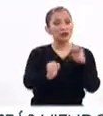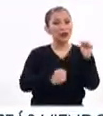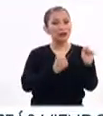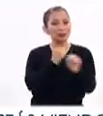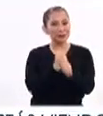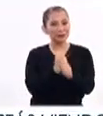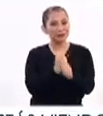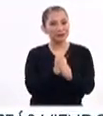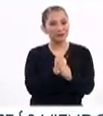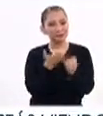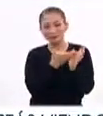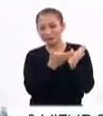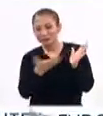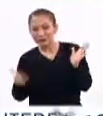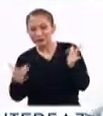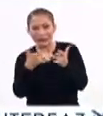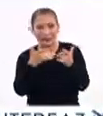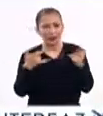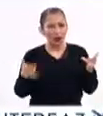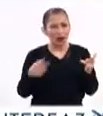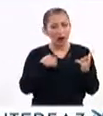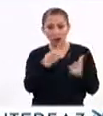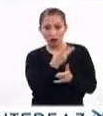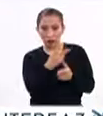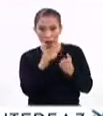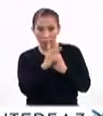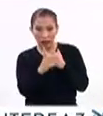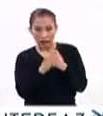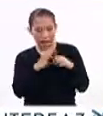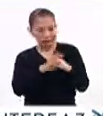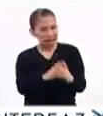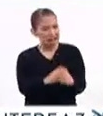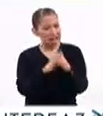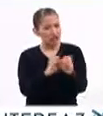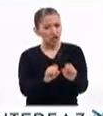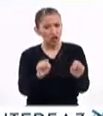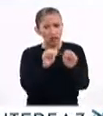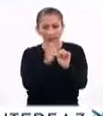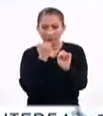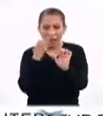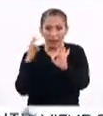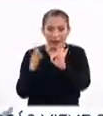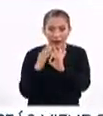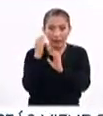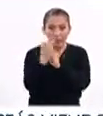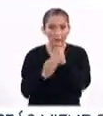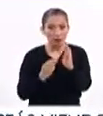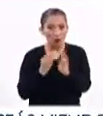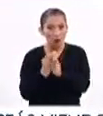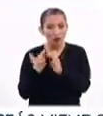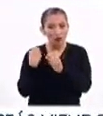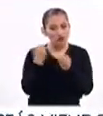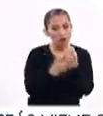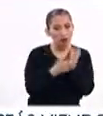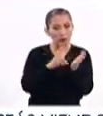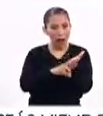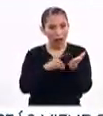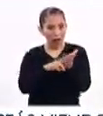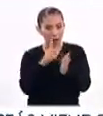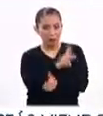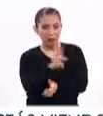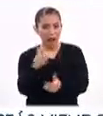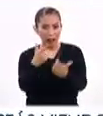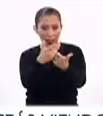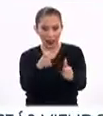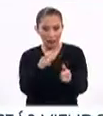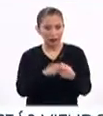400 años. A lo largo de esta historia, ambos países se han afianzado como socios estratégicos globales, que comparten valores comunes como